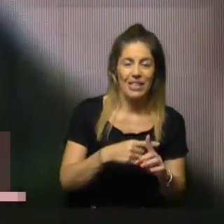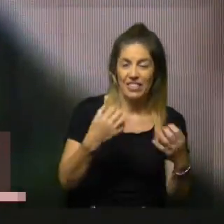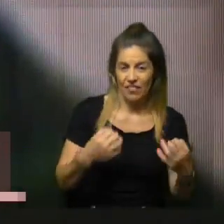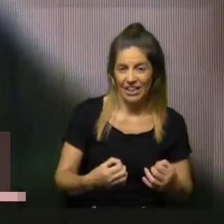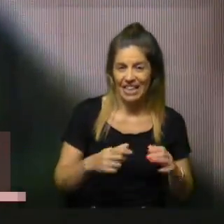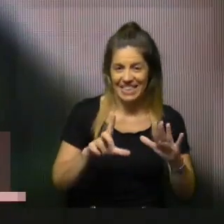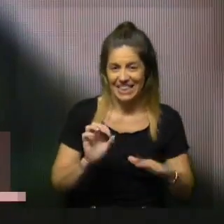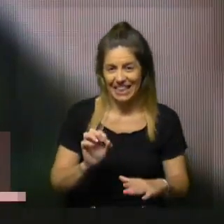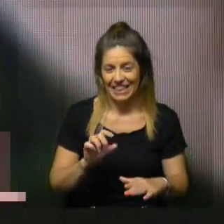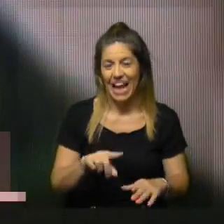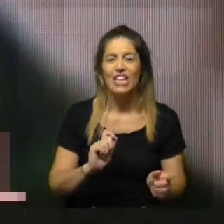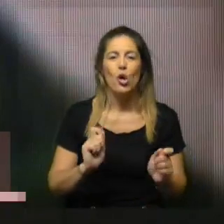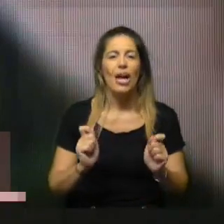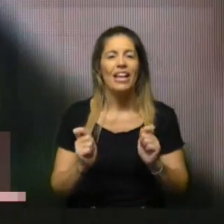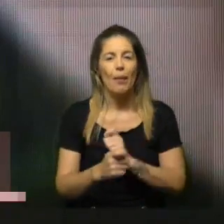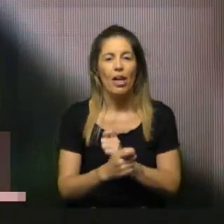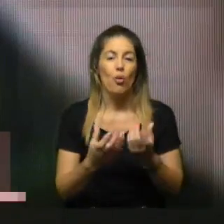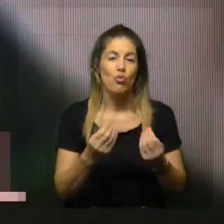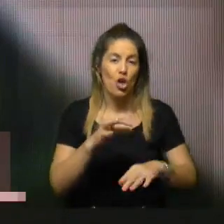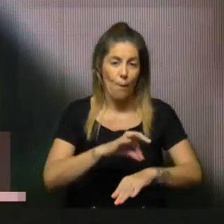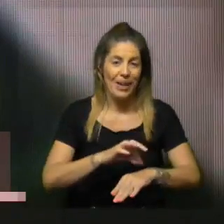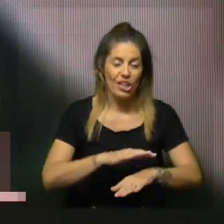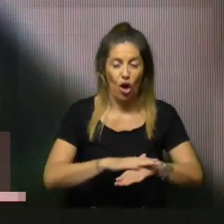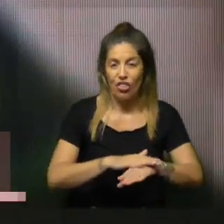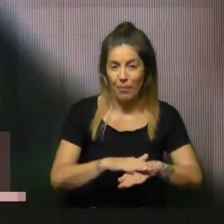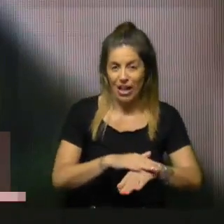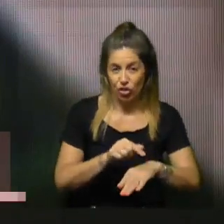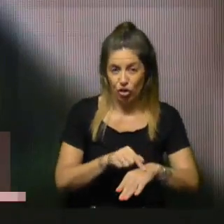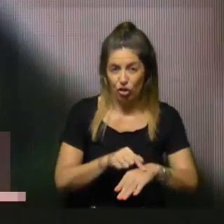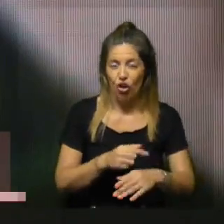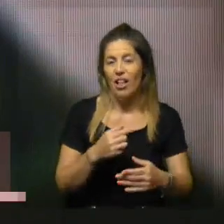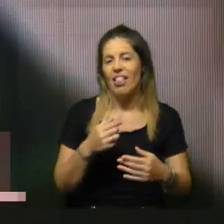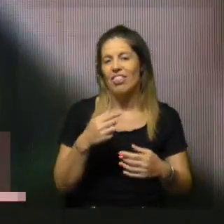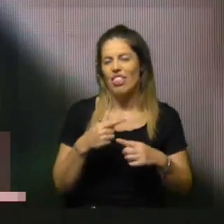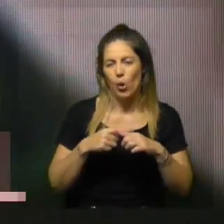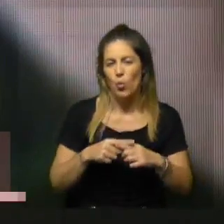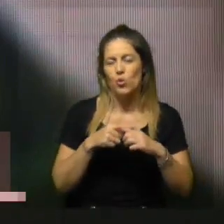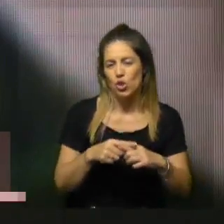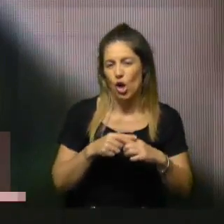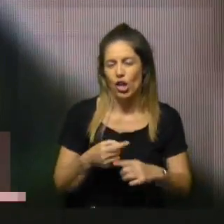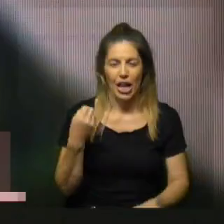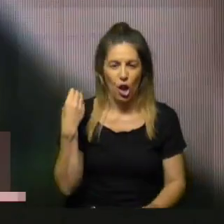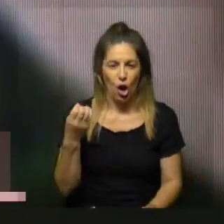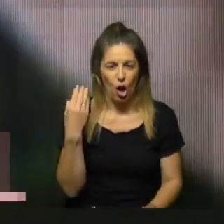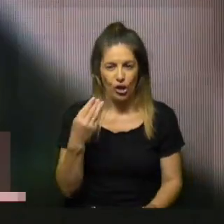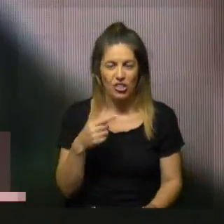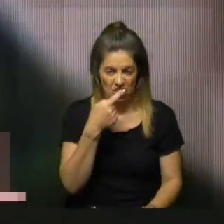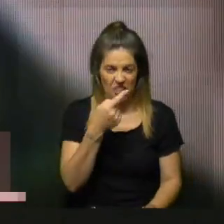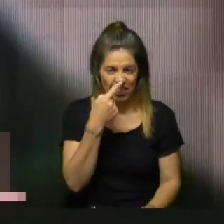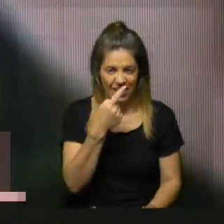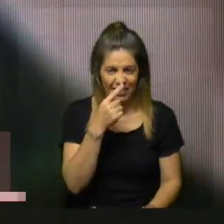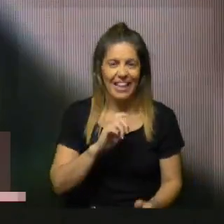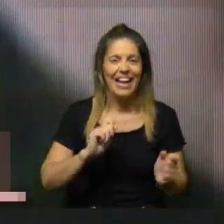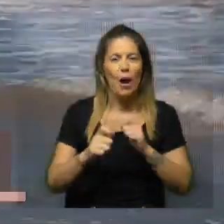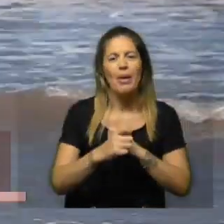Uh-huh. Eso ha ido cambiando, muchos dermatólogos, hay varias discusiones en los congresos de fotoprotección, que es bien interesante... cambiamos un